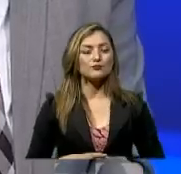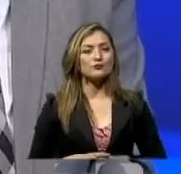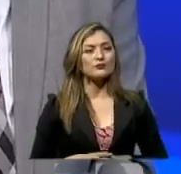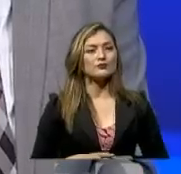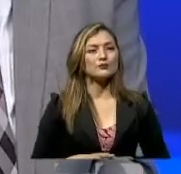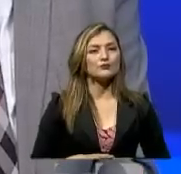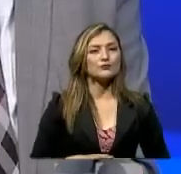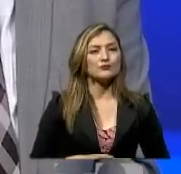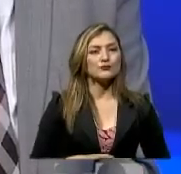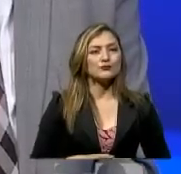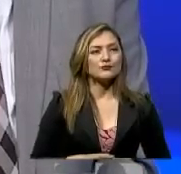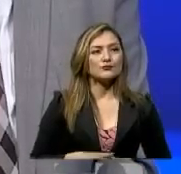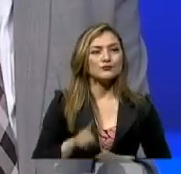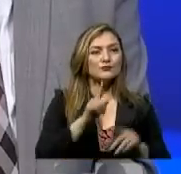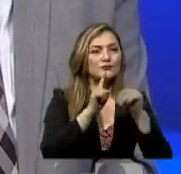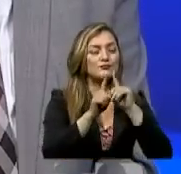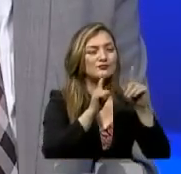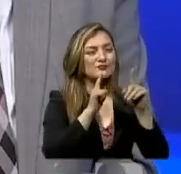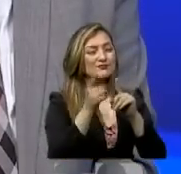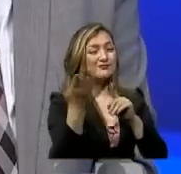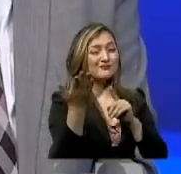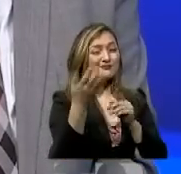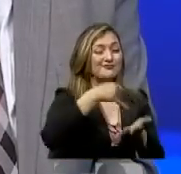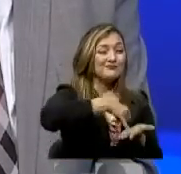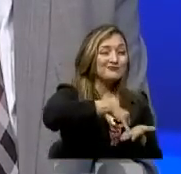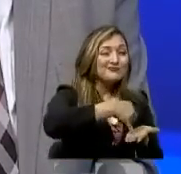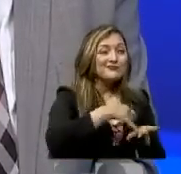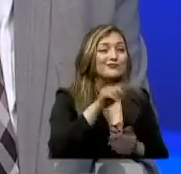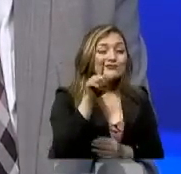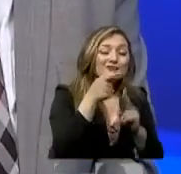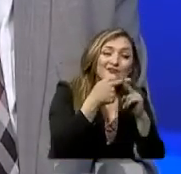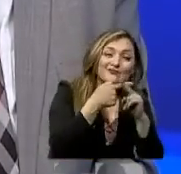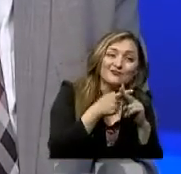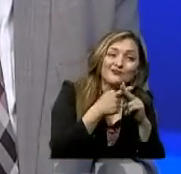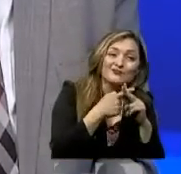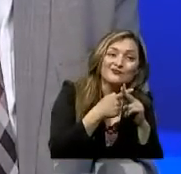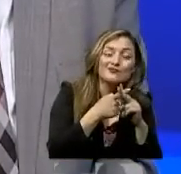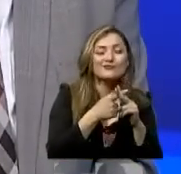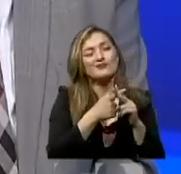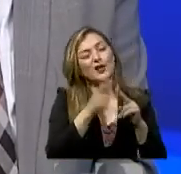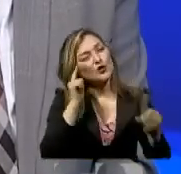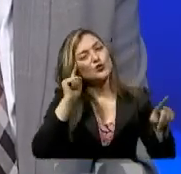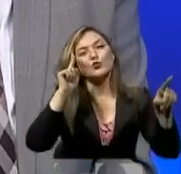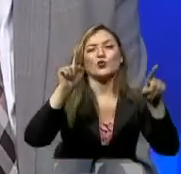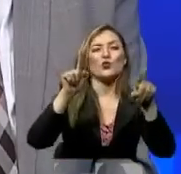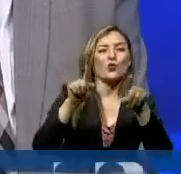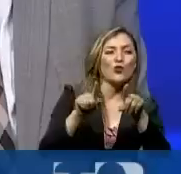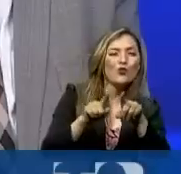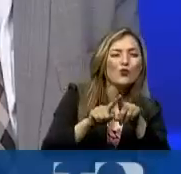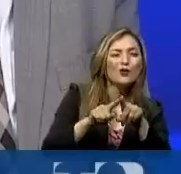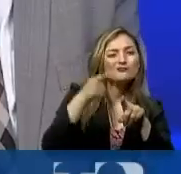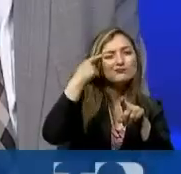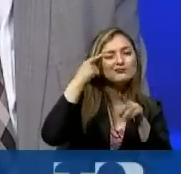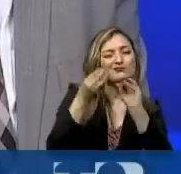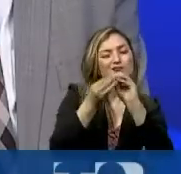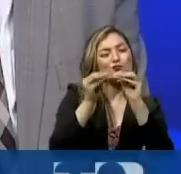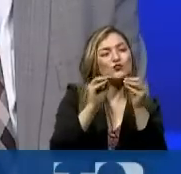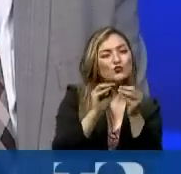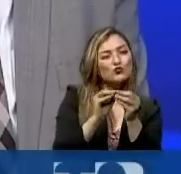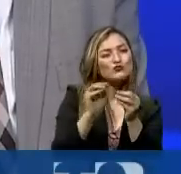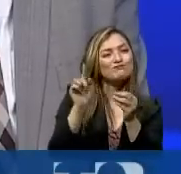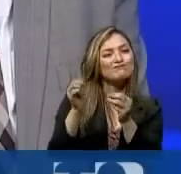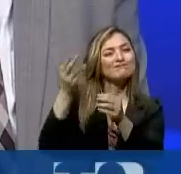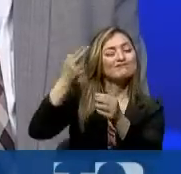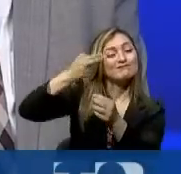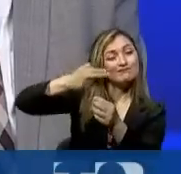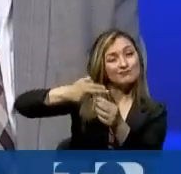diálogo con usted se debilitó desde el momento en que usted comenzó a discrepar en la forma de pensar con la bancada a la que pertenecía. Y ahora